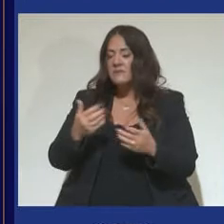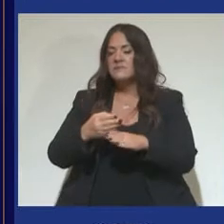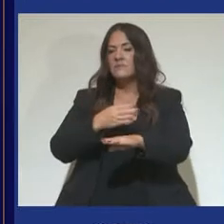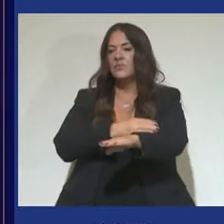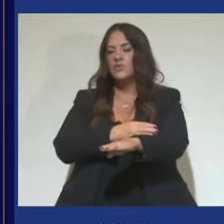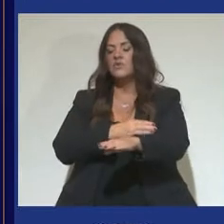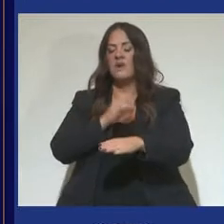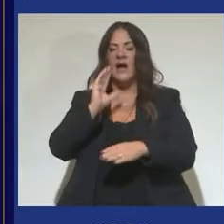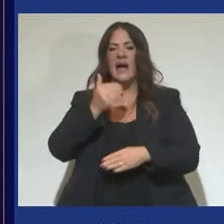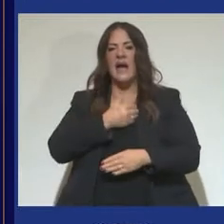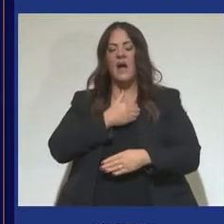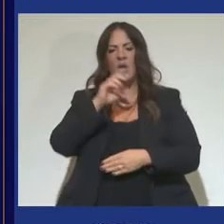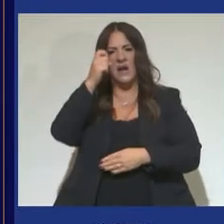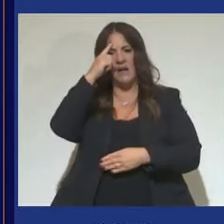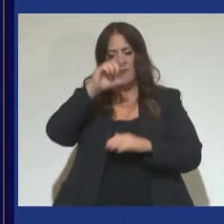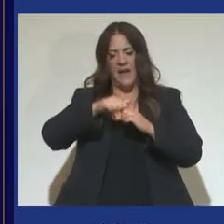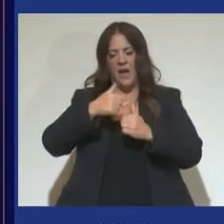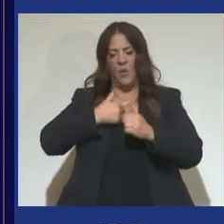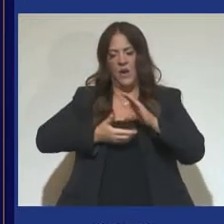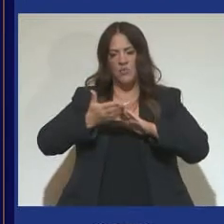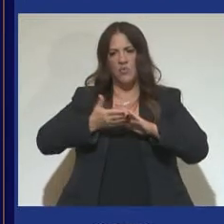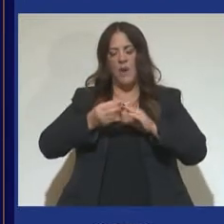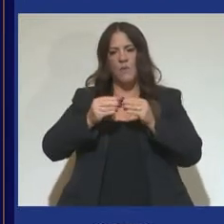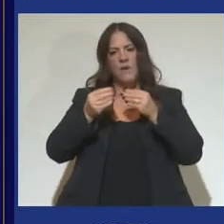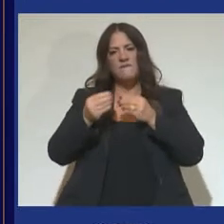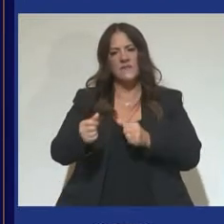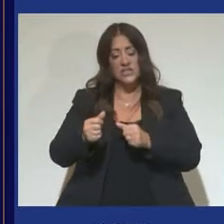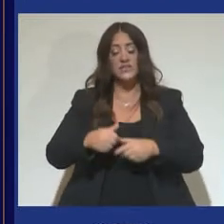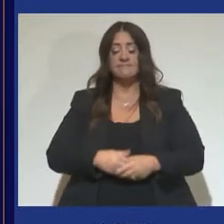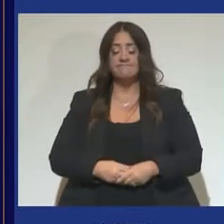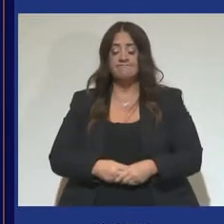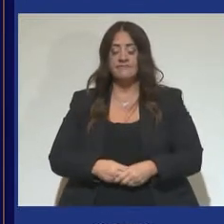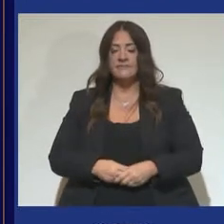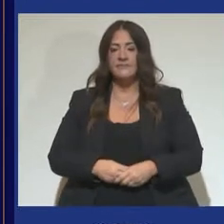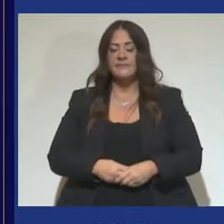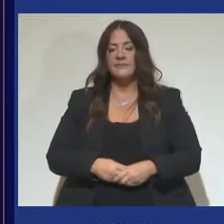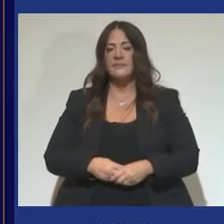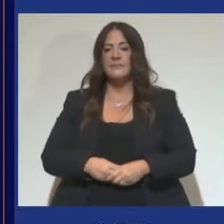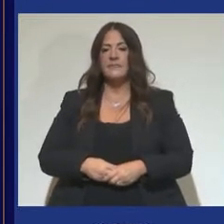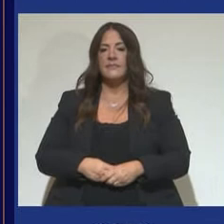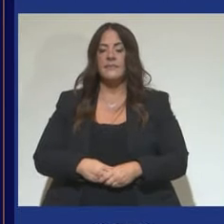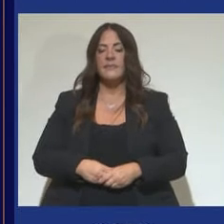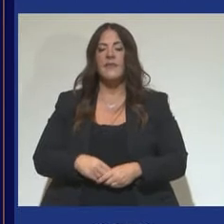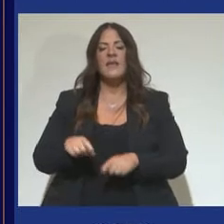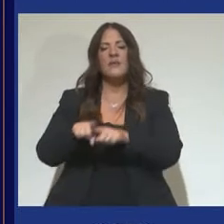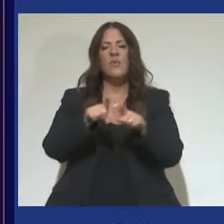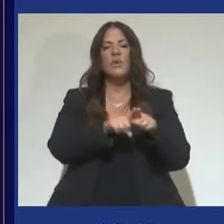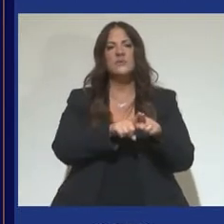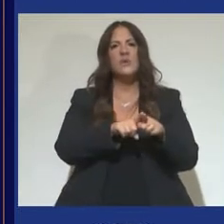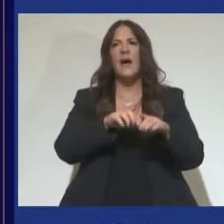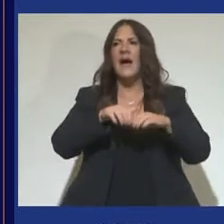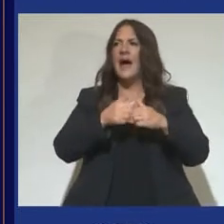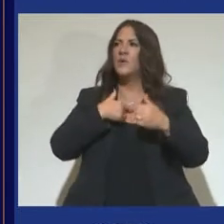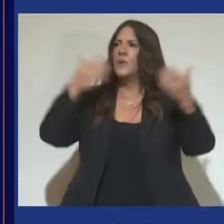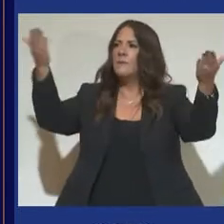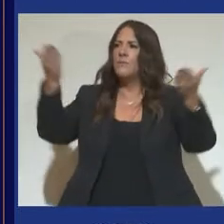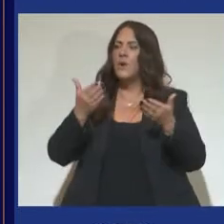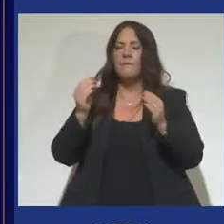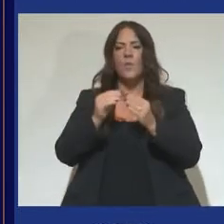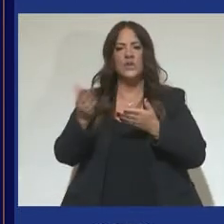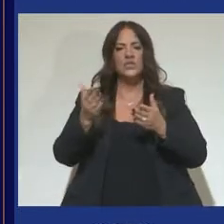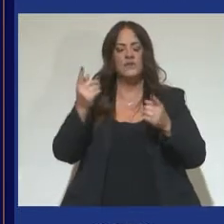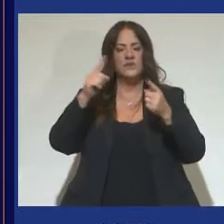inteligentes la cosa es mejorar la eficiencia del gobierno y hemos creado